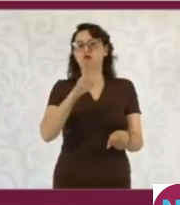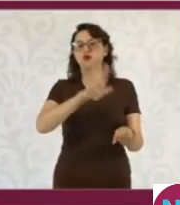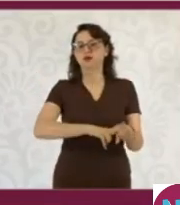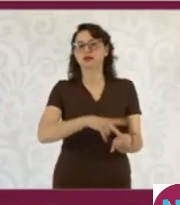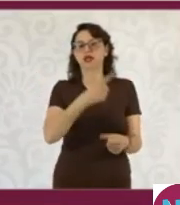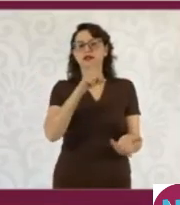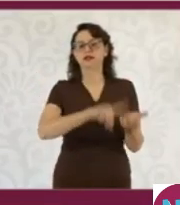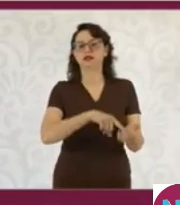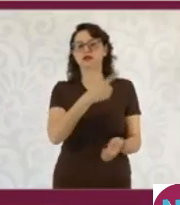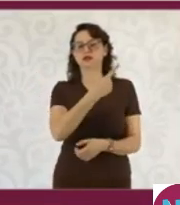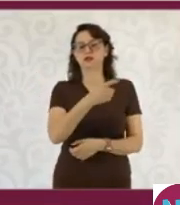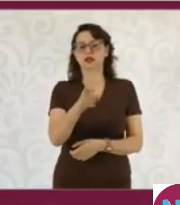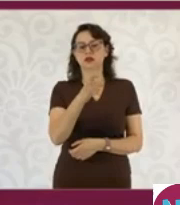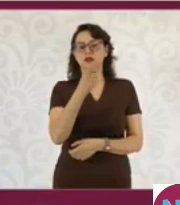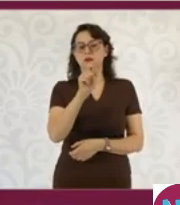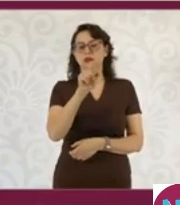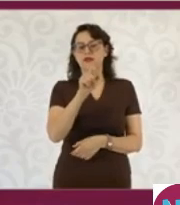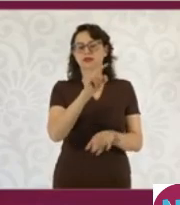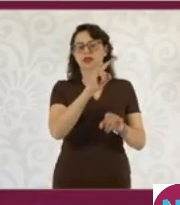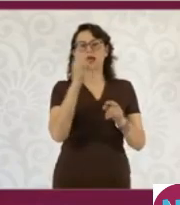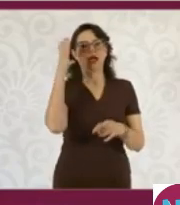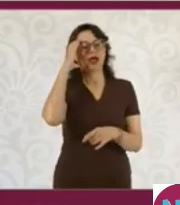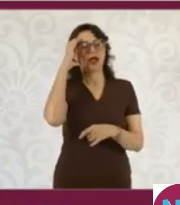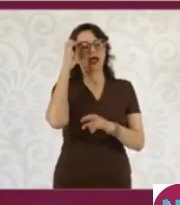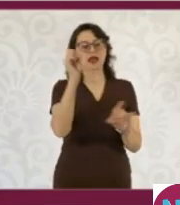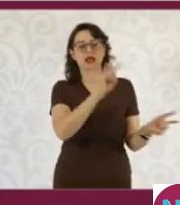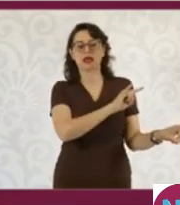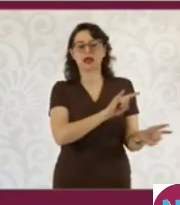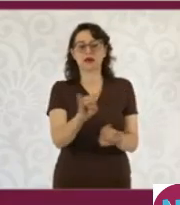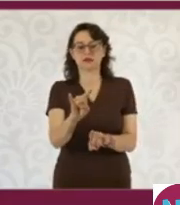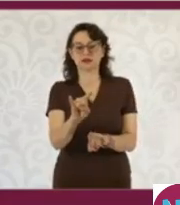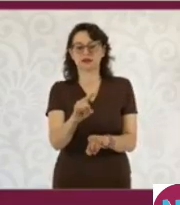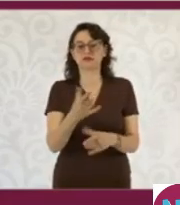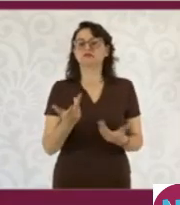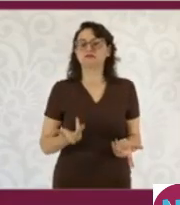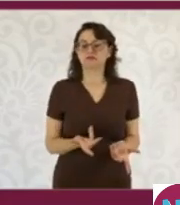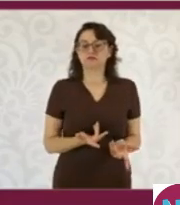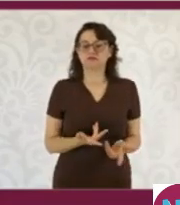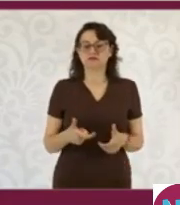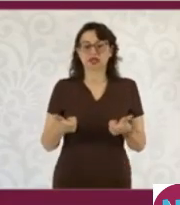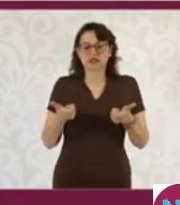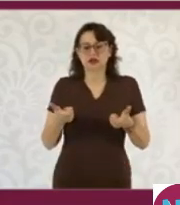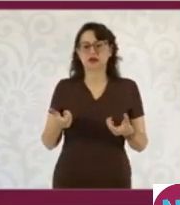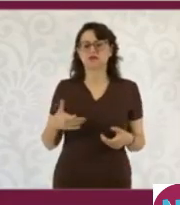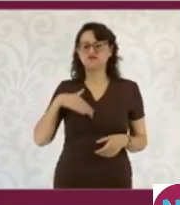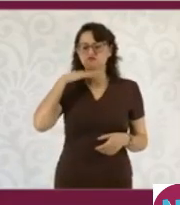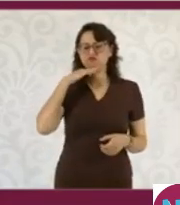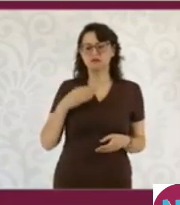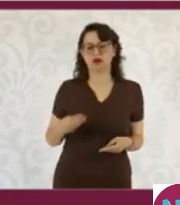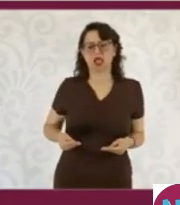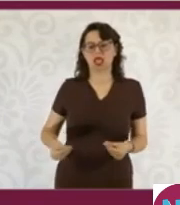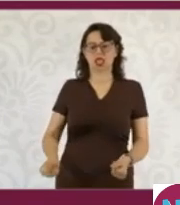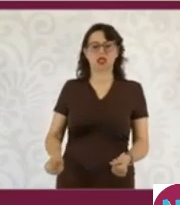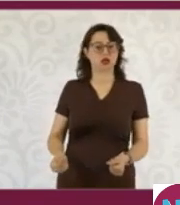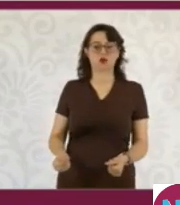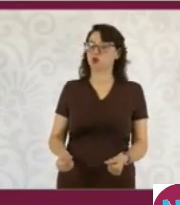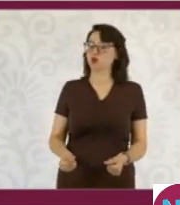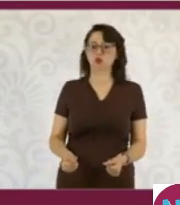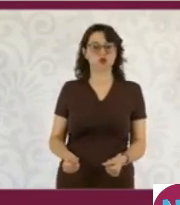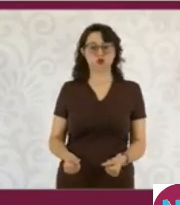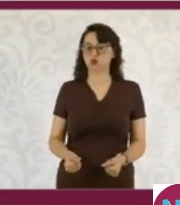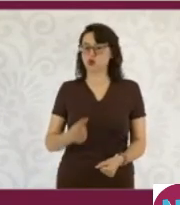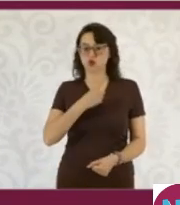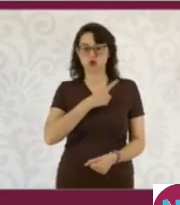120 camas del IMSS. Es decir, no es poquito dinero, no es algo que nosotros pudiéramos simplemente ignorar y no hacer.